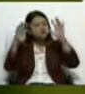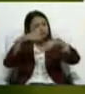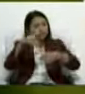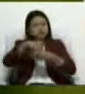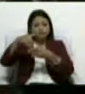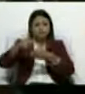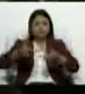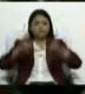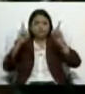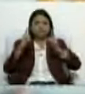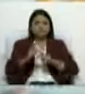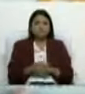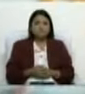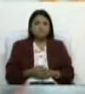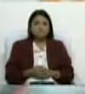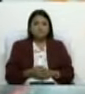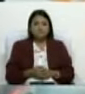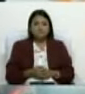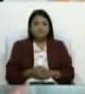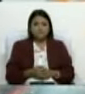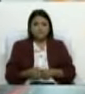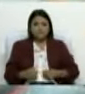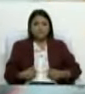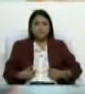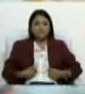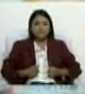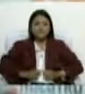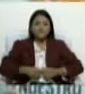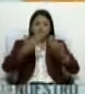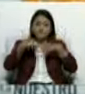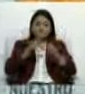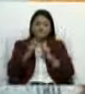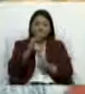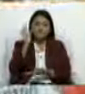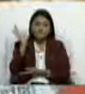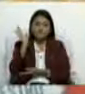sola voz a favor del territorio Esequibo. Andrea Pernía, La Noticia.